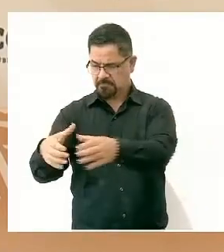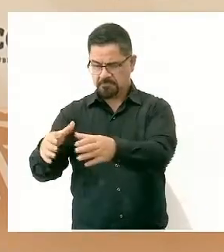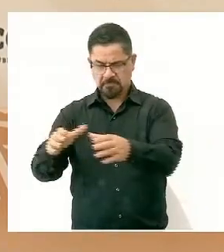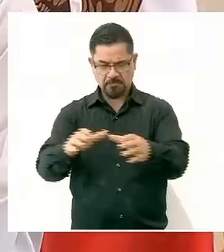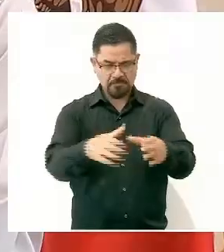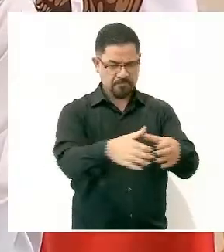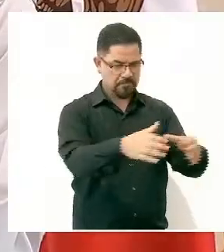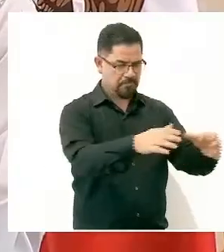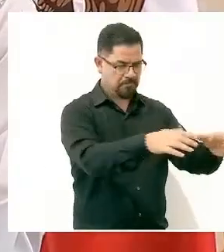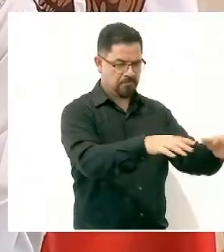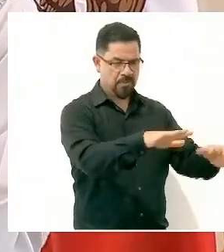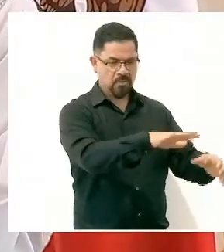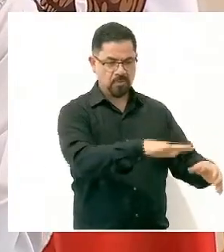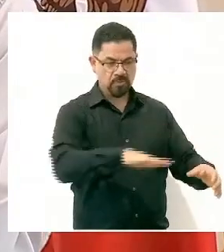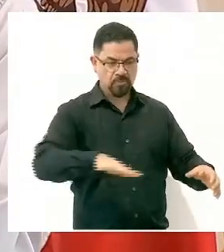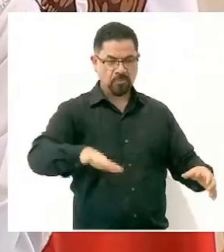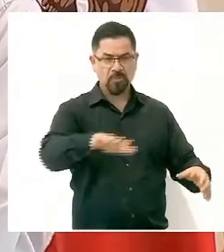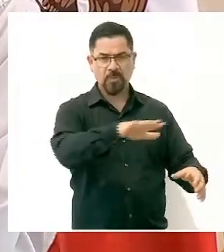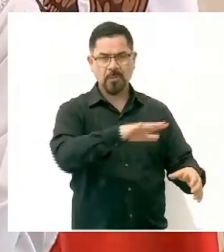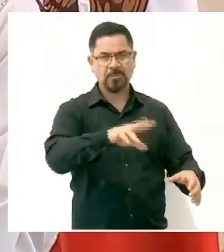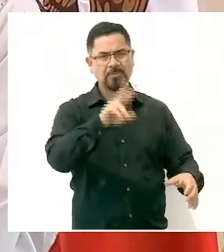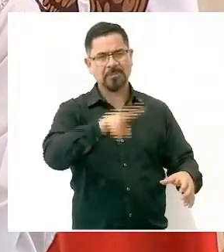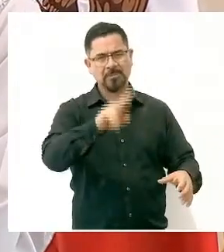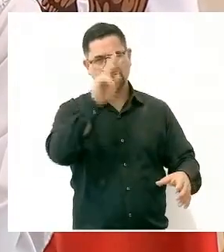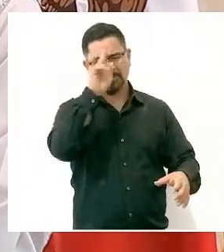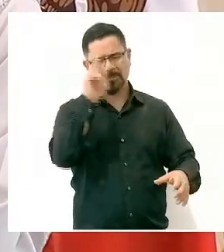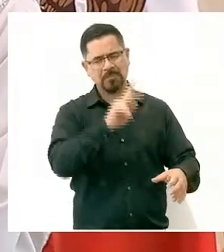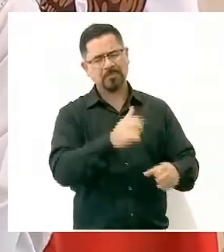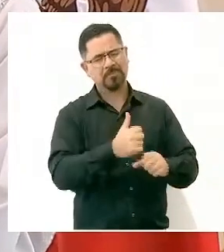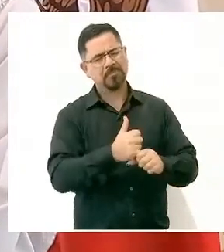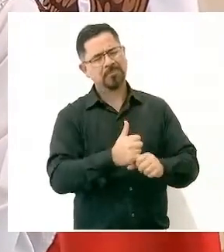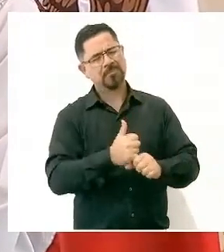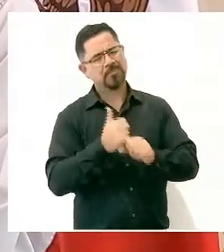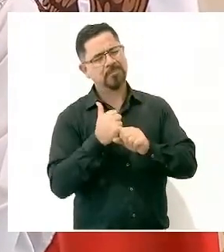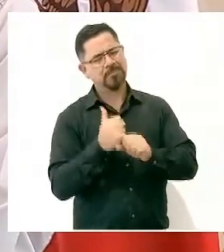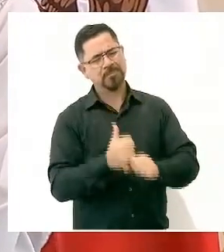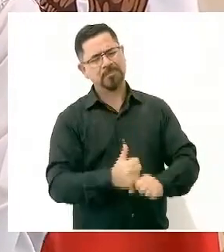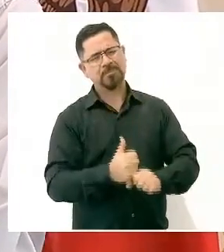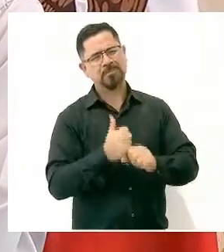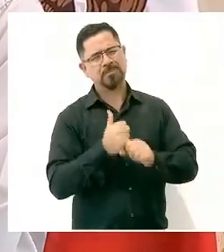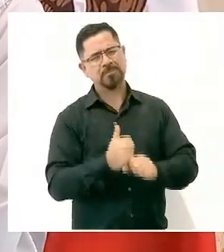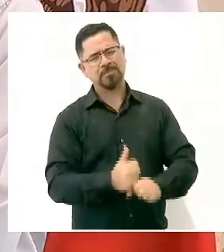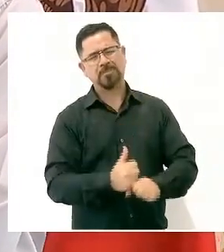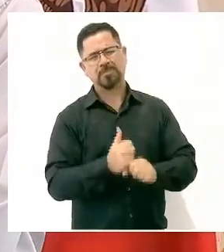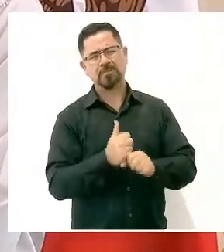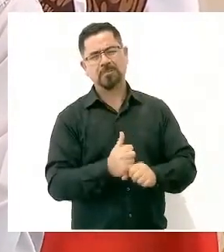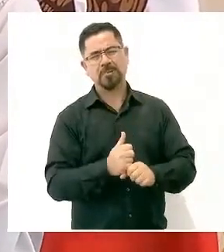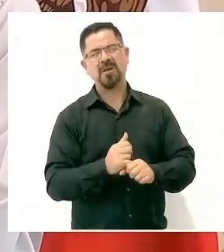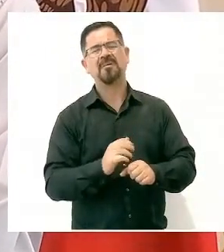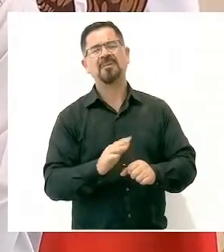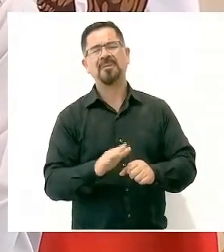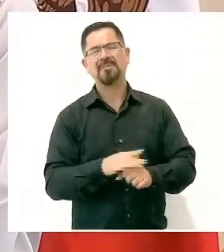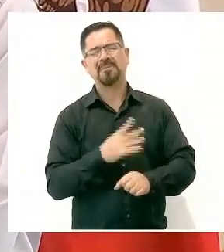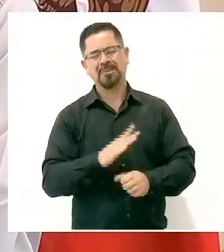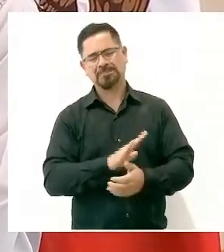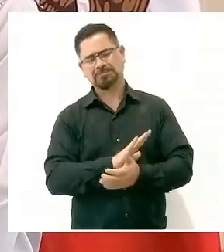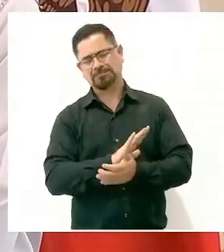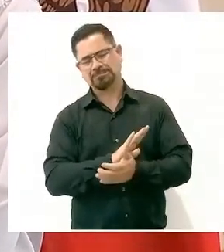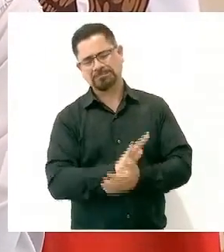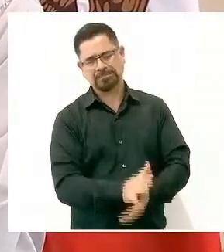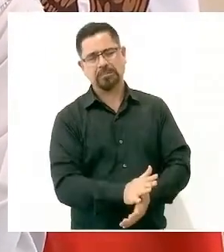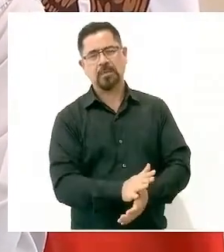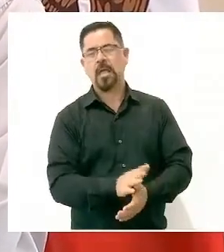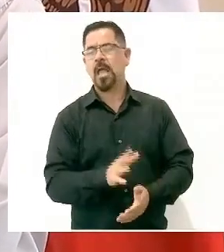padecieron la más brutal represión que se haya registrado en la historia de